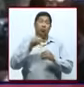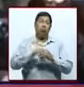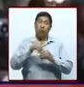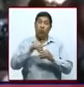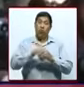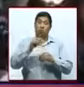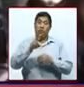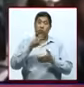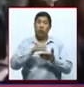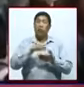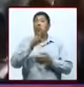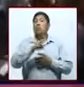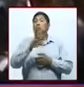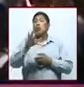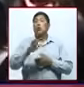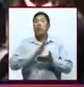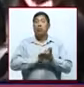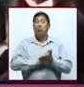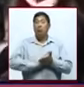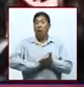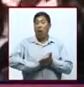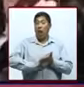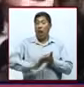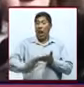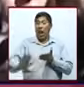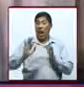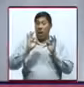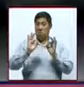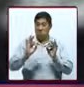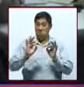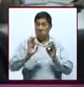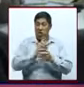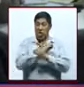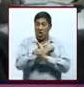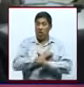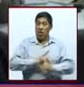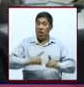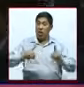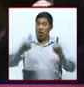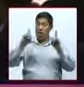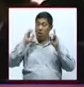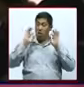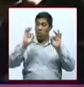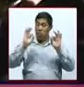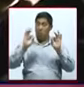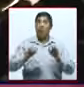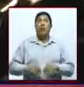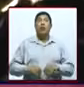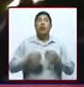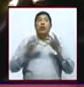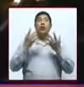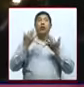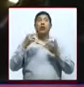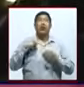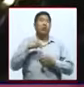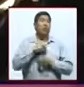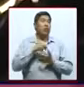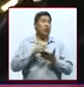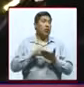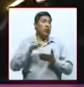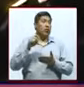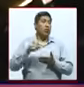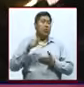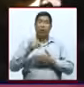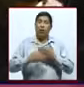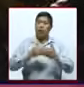elecciones el 2025 que sean limpias, que sean democráticas. Consideramos que estas se deben